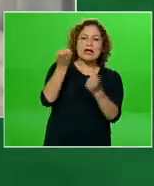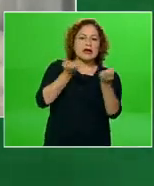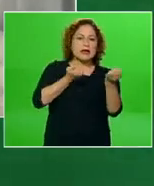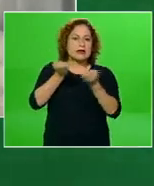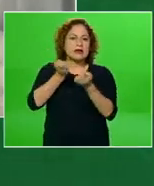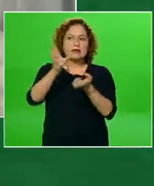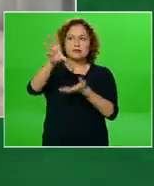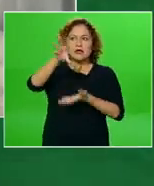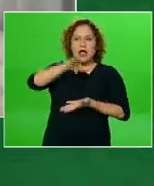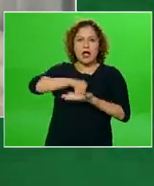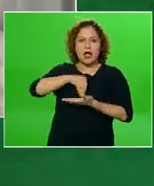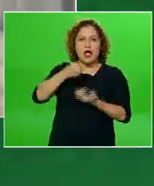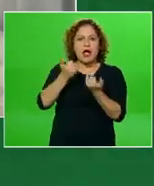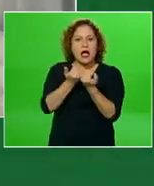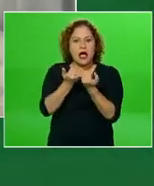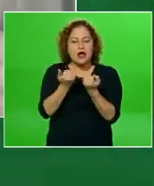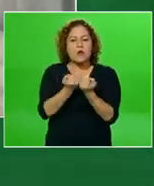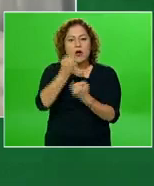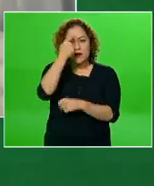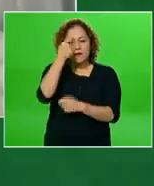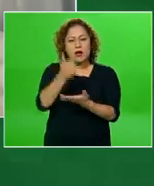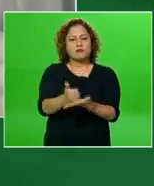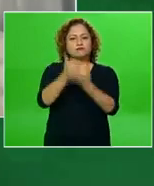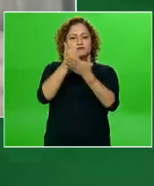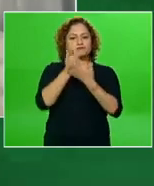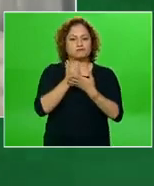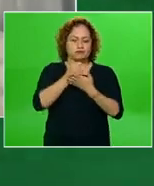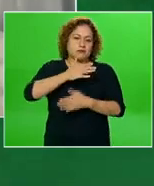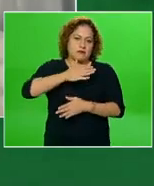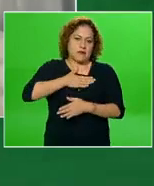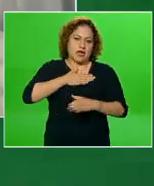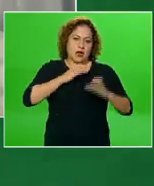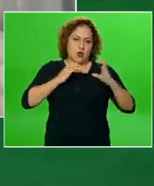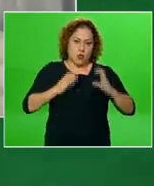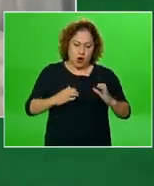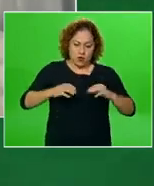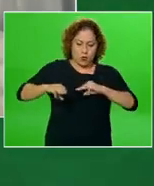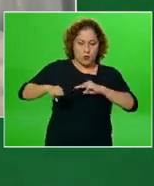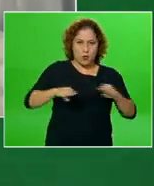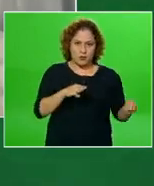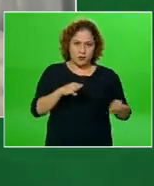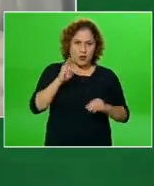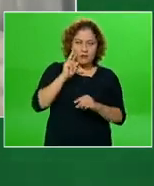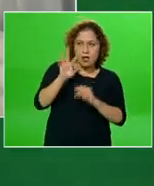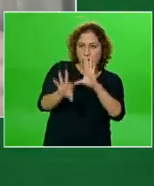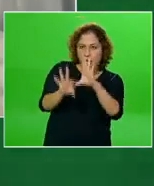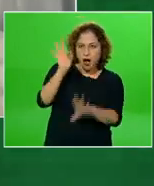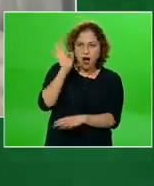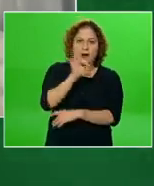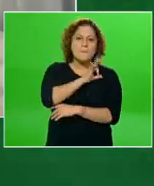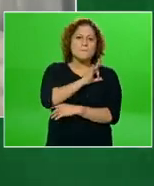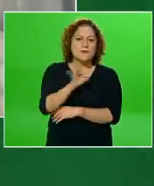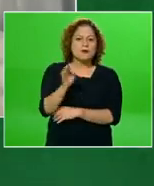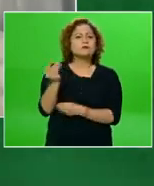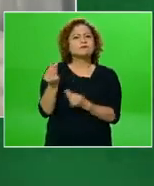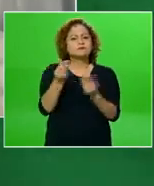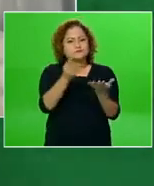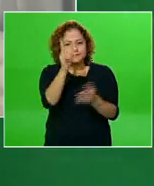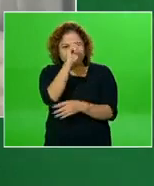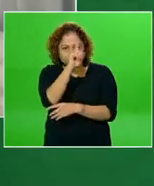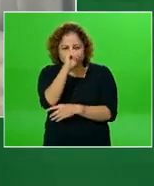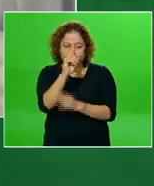capacidades a las posibilidades físicas de cada uno de nosotros y nos pudiera orientar maestro sería